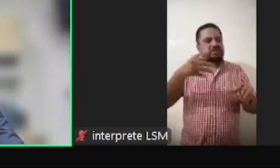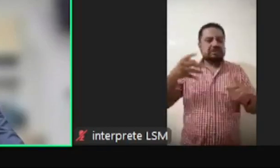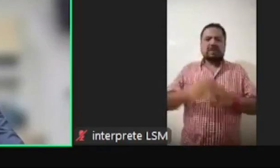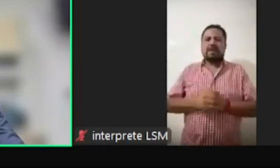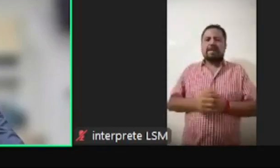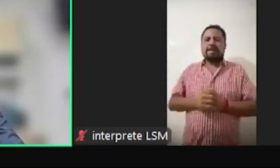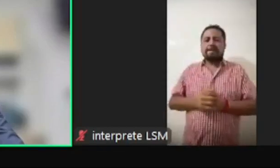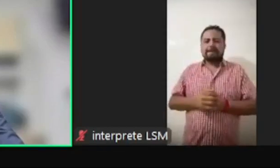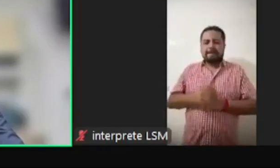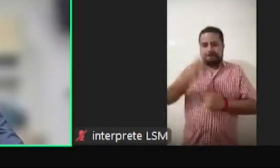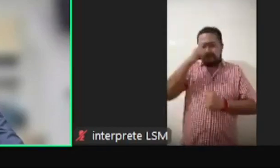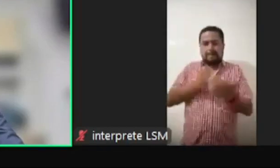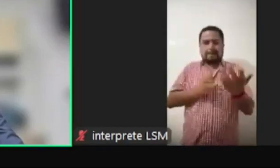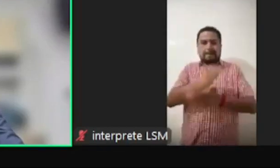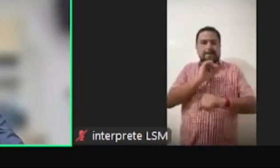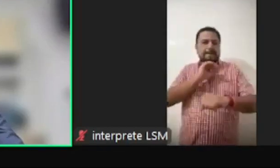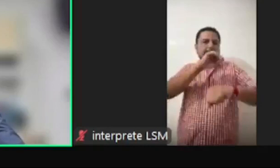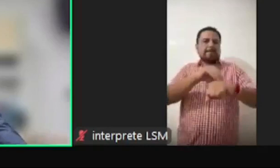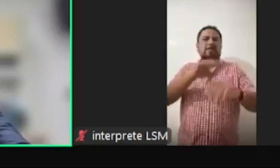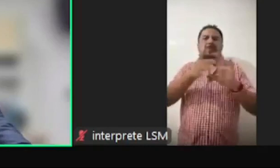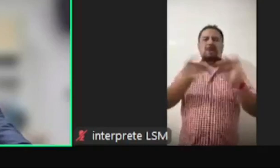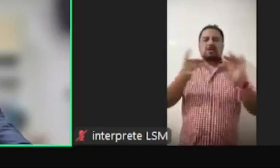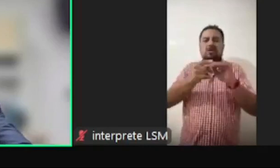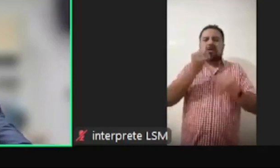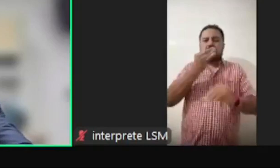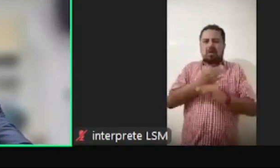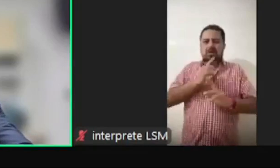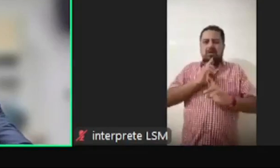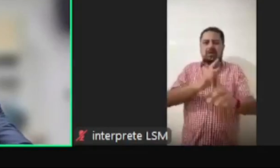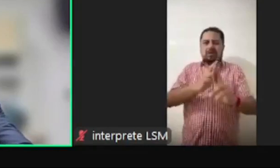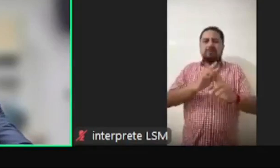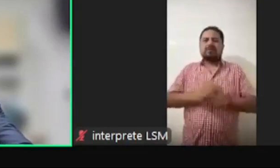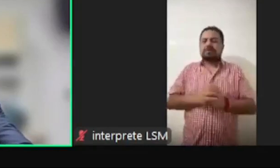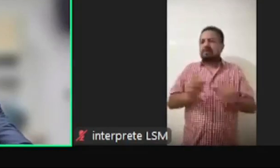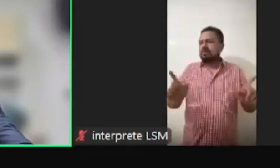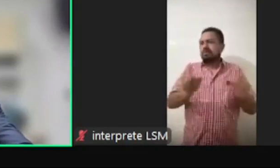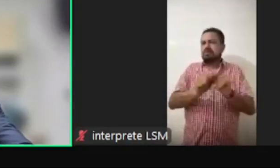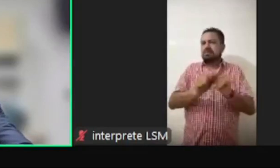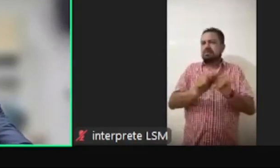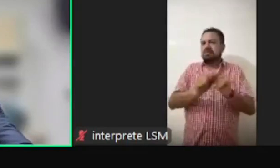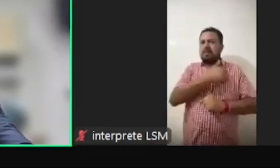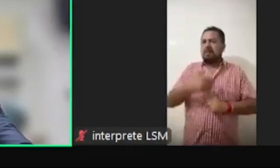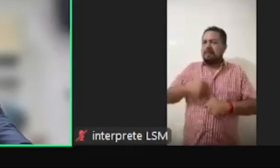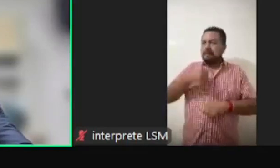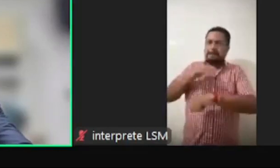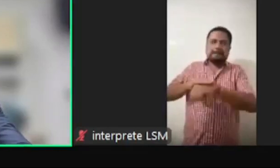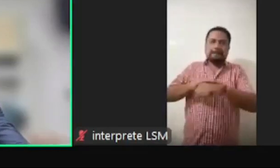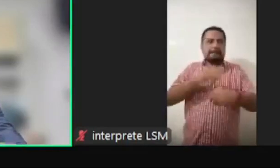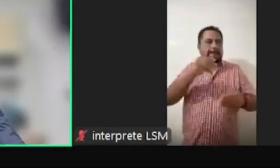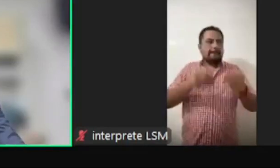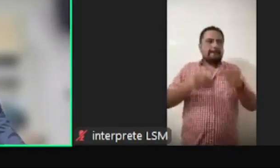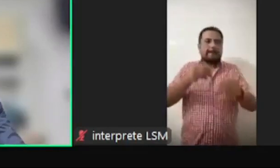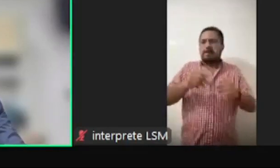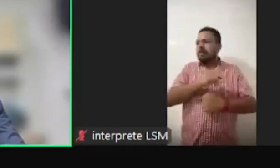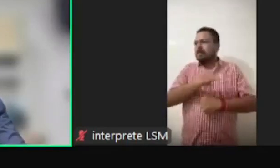CNHJ-GRO-522-2024 para los efectos precisados en la presente resolución. Es la cuenta, magistrada presidenta, magistradas, magistrados.